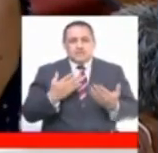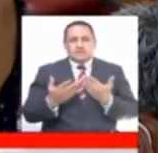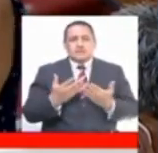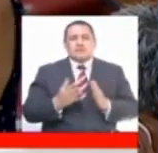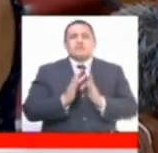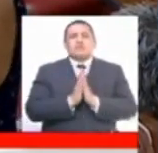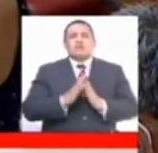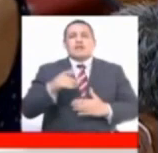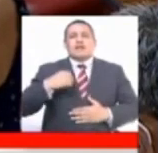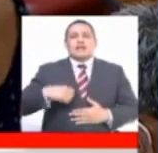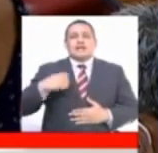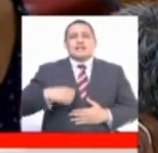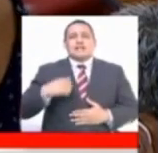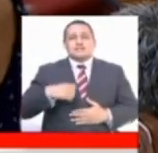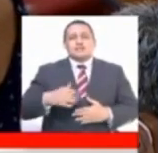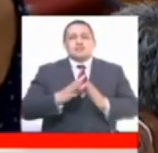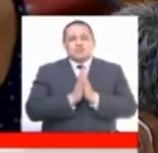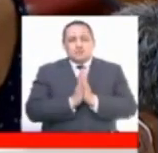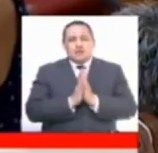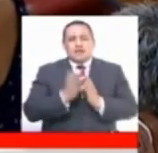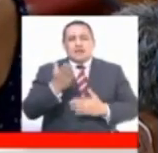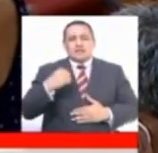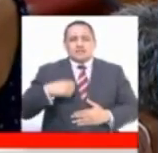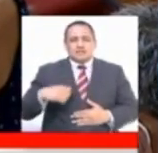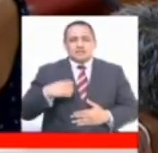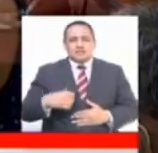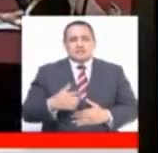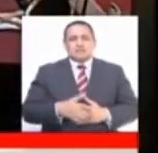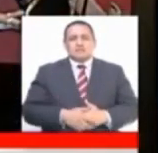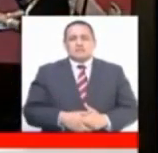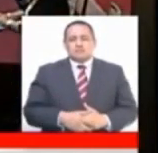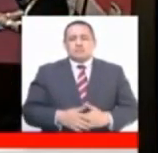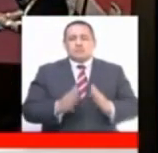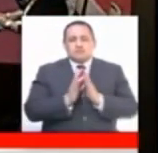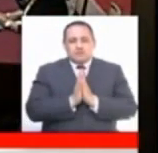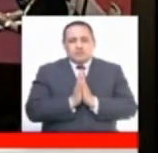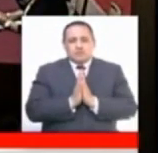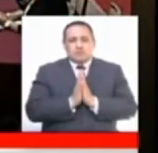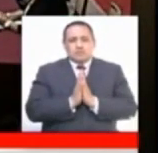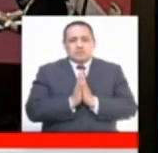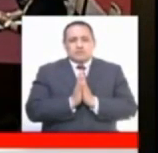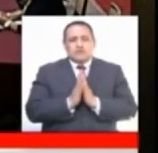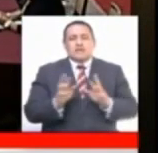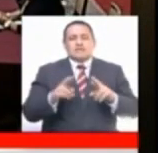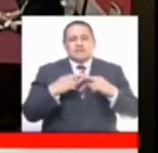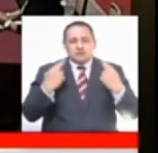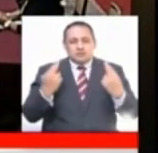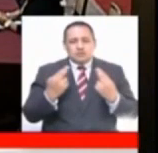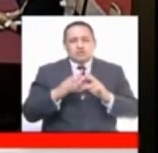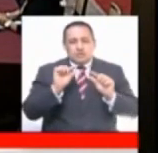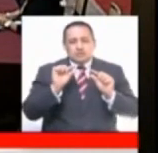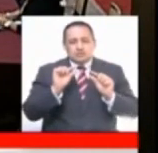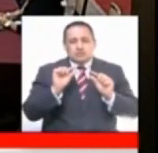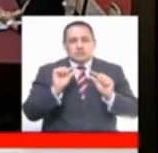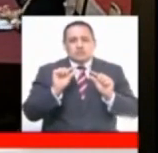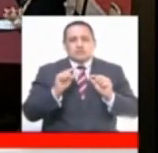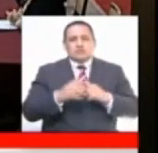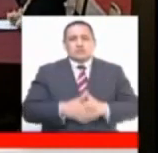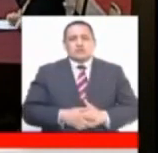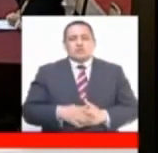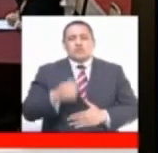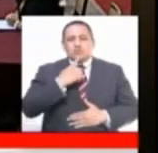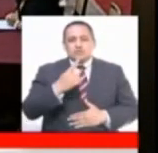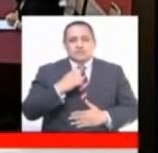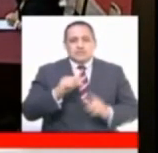incidente. Y bueno, usted ha planteado y advierte cuáles serían las consecuencias desde su perspectiva de aprobar este proyecto de ley. Alcaldesa del Distrito de